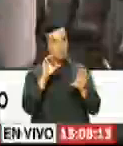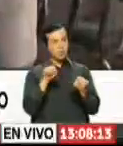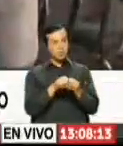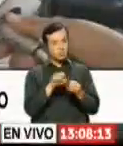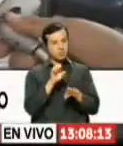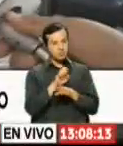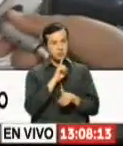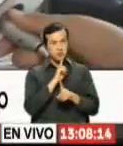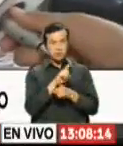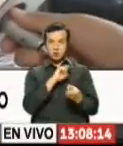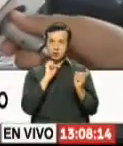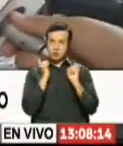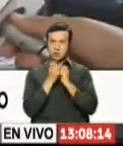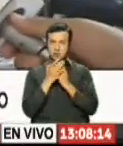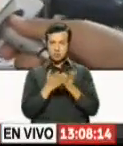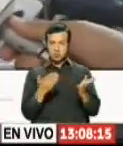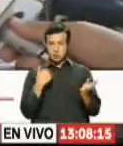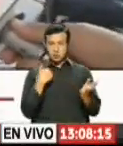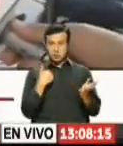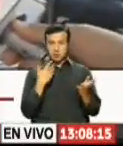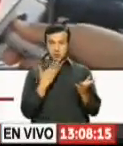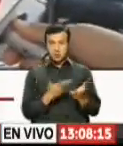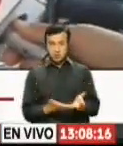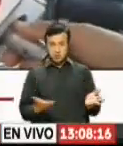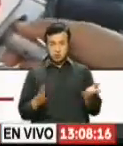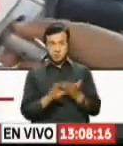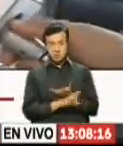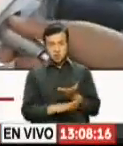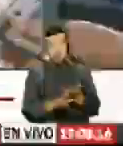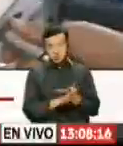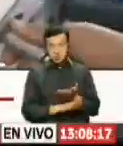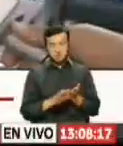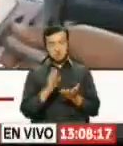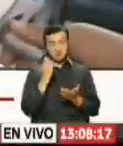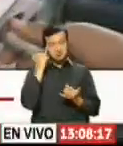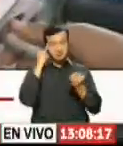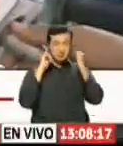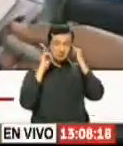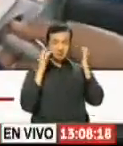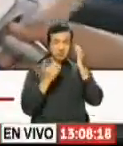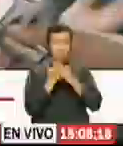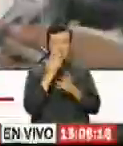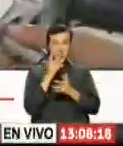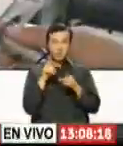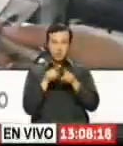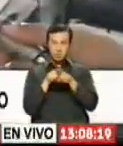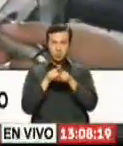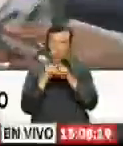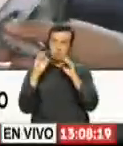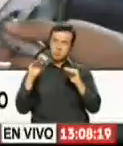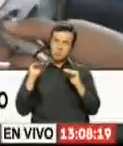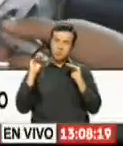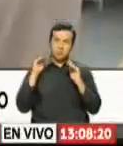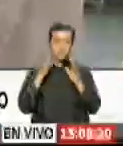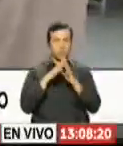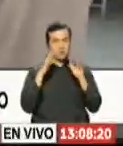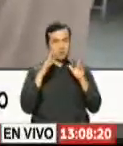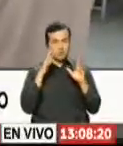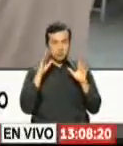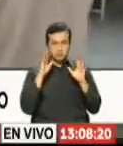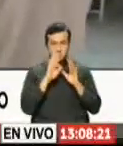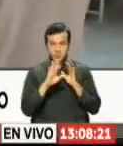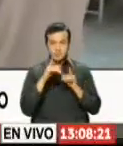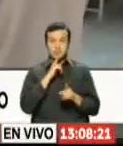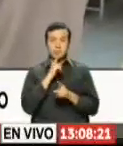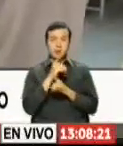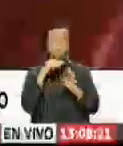El cambio ha sido a eso, de tener un producto muy simple, muy sencillo, sin innovación, a querer ya competir con grandes marcas. Opina también